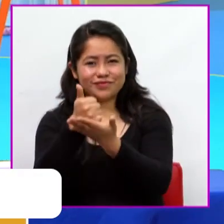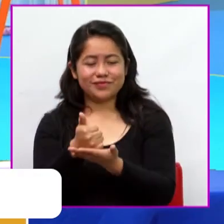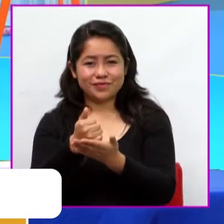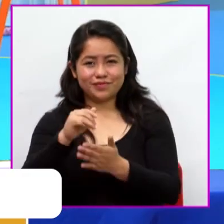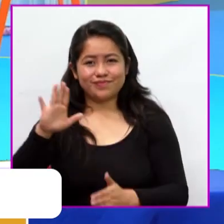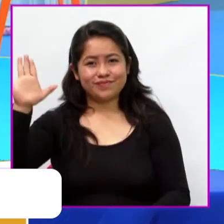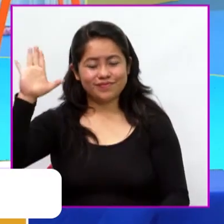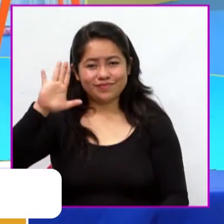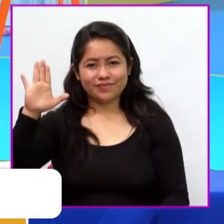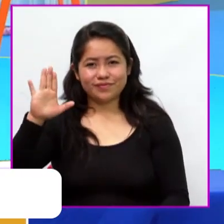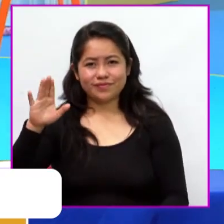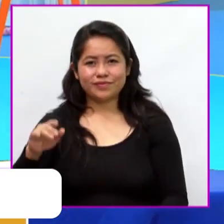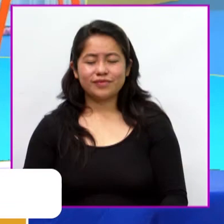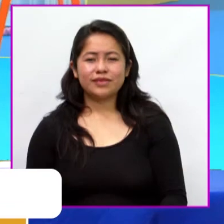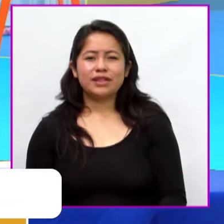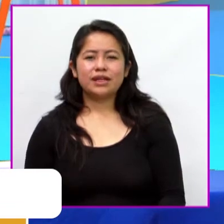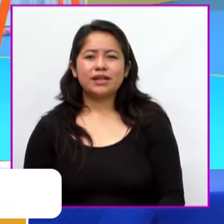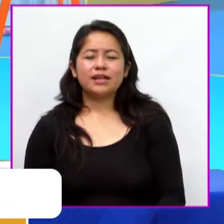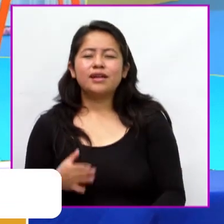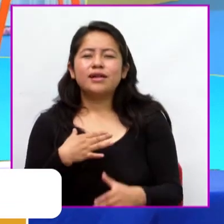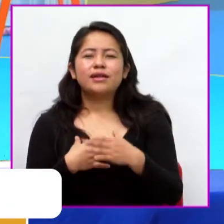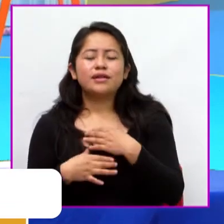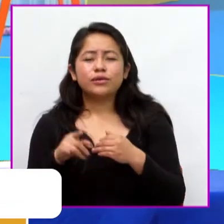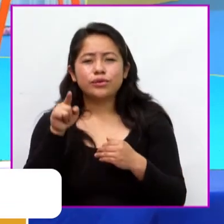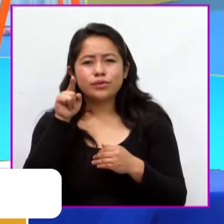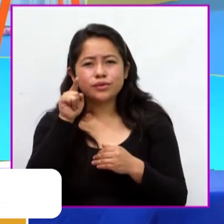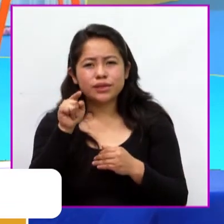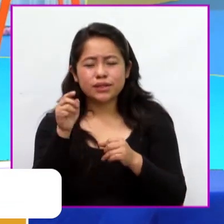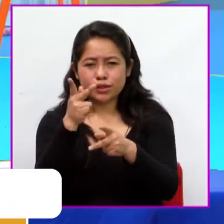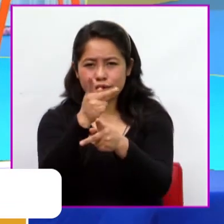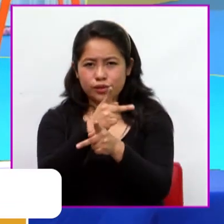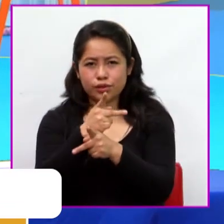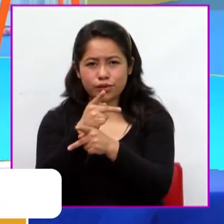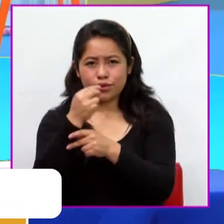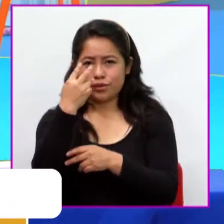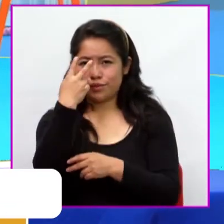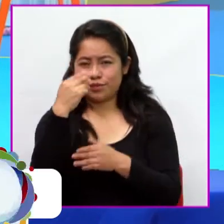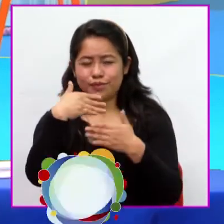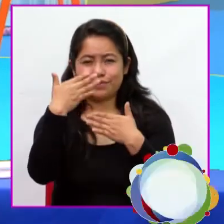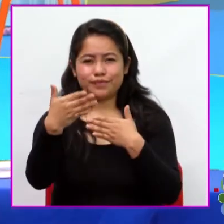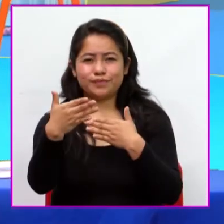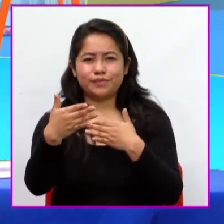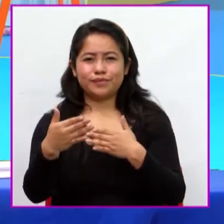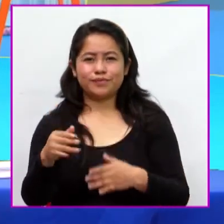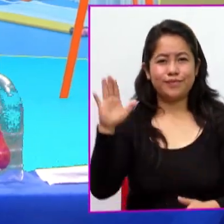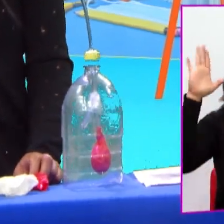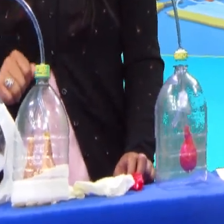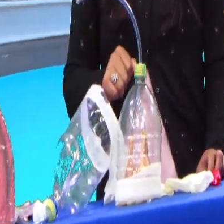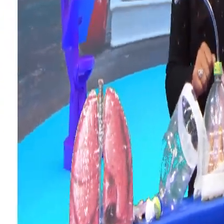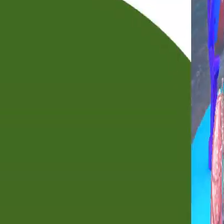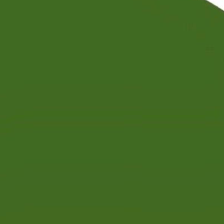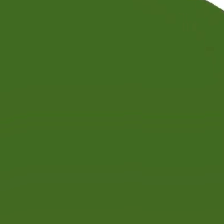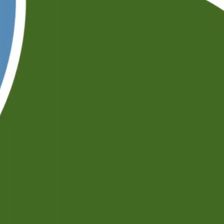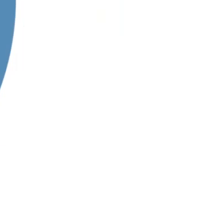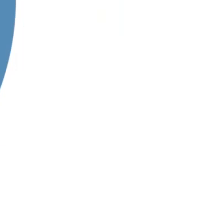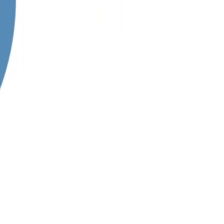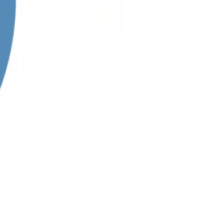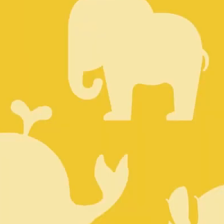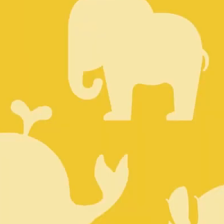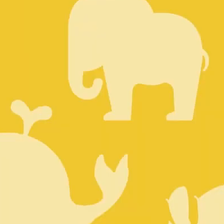despido deseándoles que se cuiden. Nos vemos a la próxima. Hasta luego.